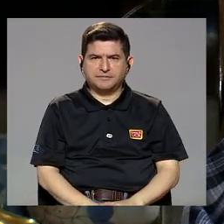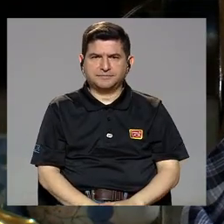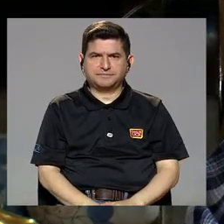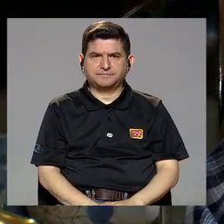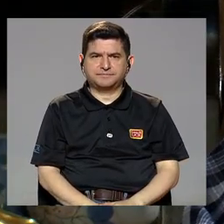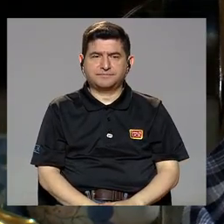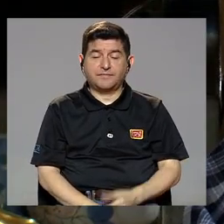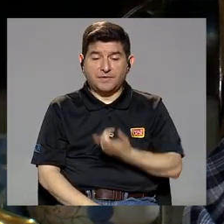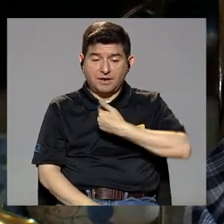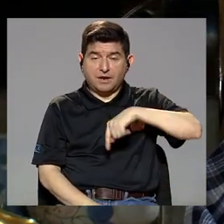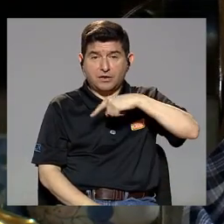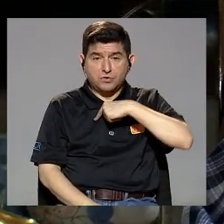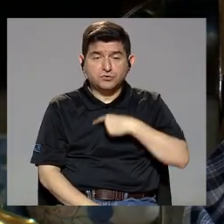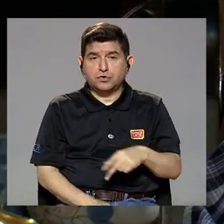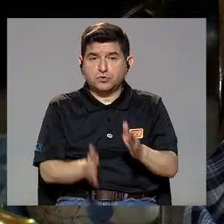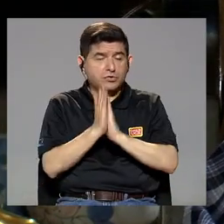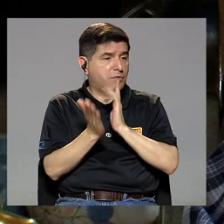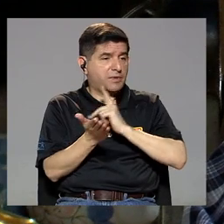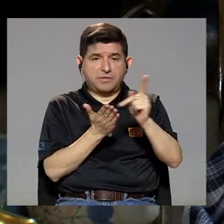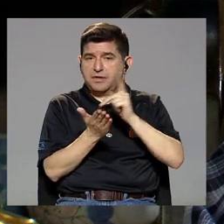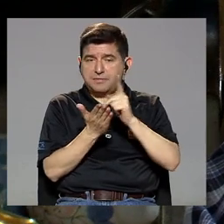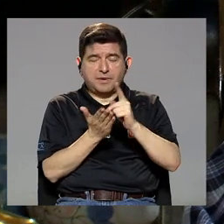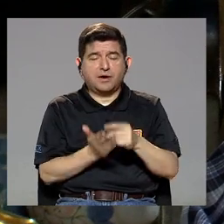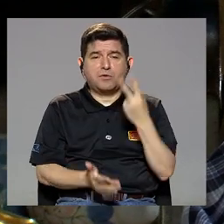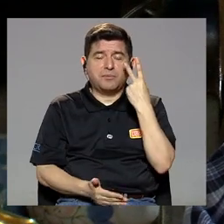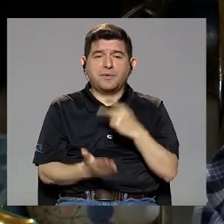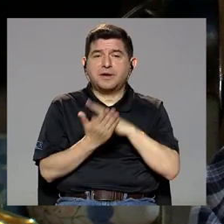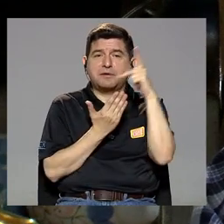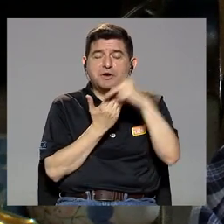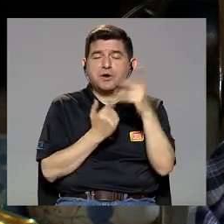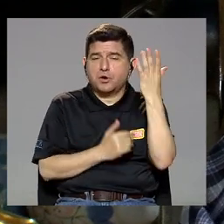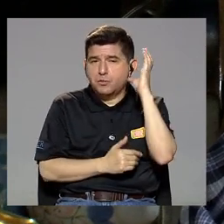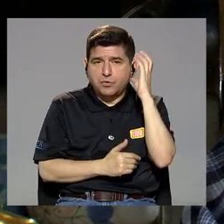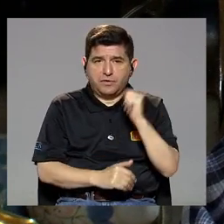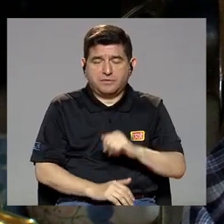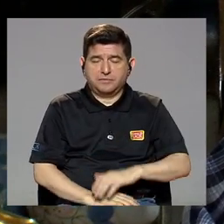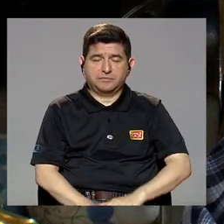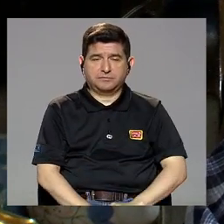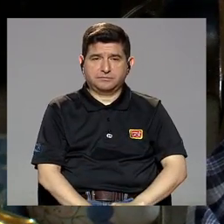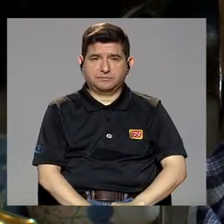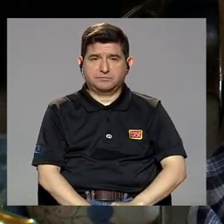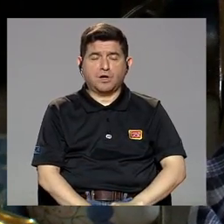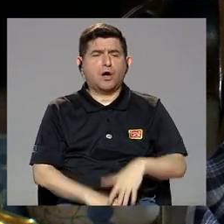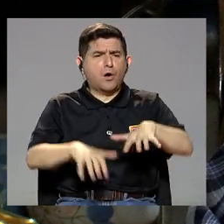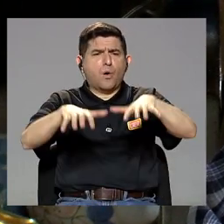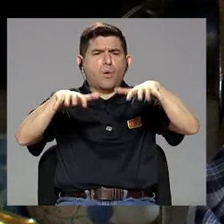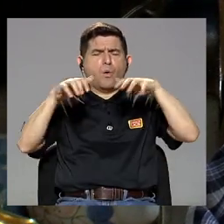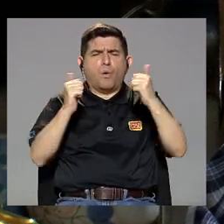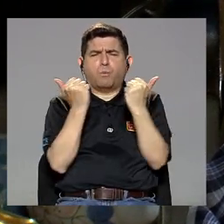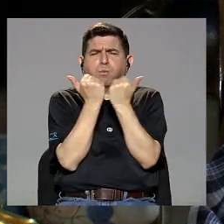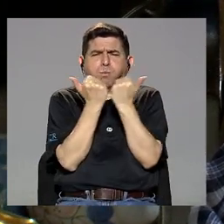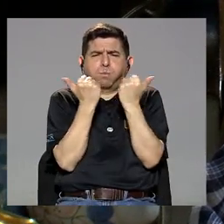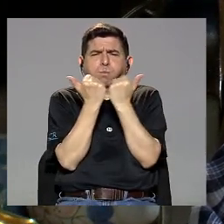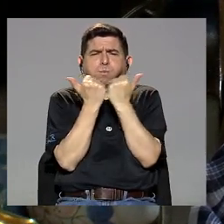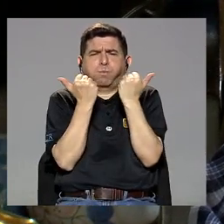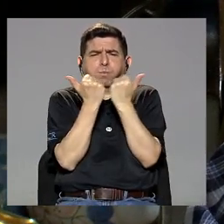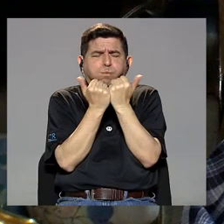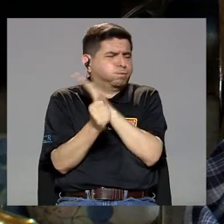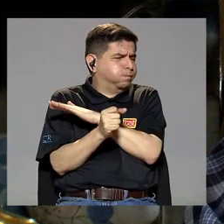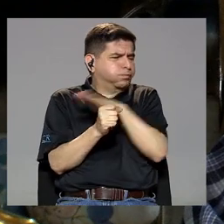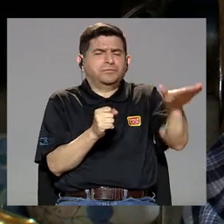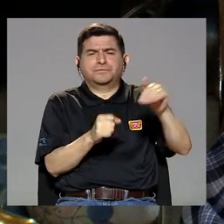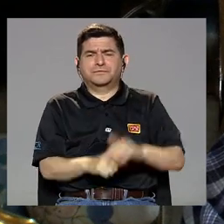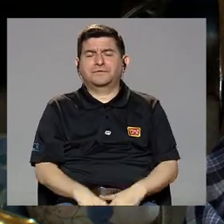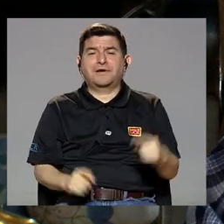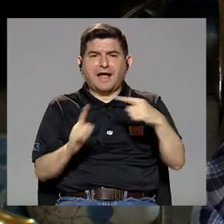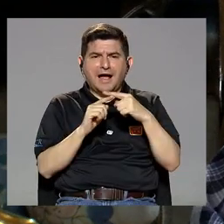nosotros no cobramos la entrada para ir a ver los programas de radio y todo se llenaba la sala totalmente hasta